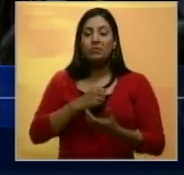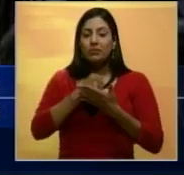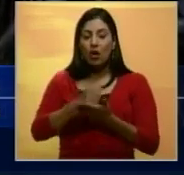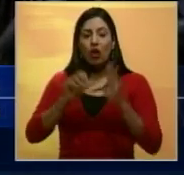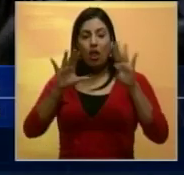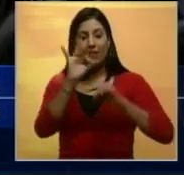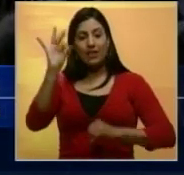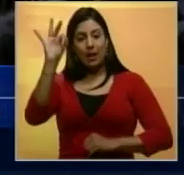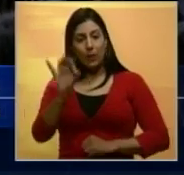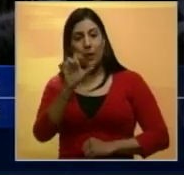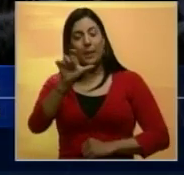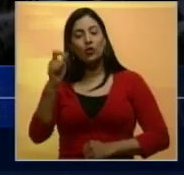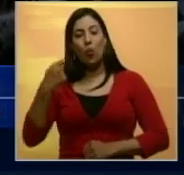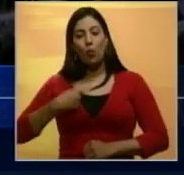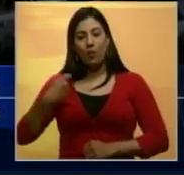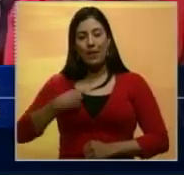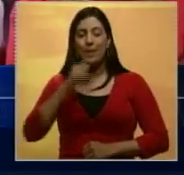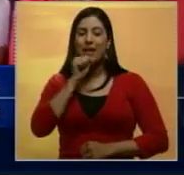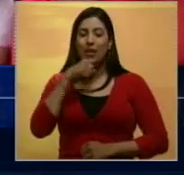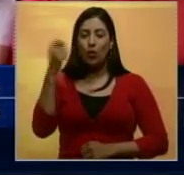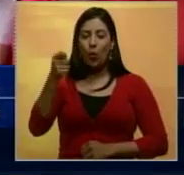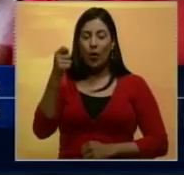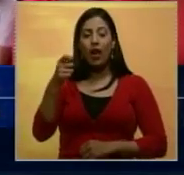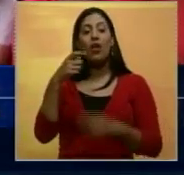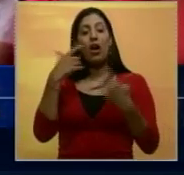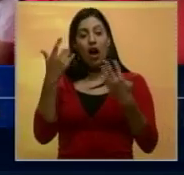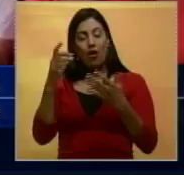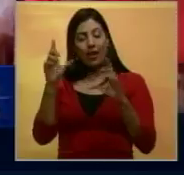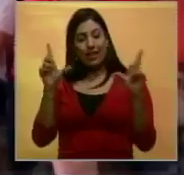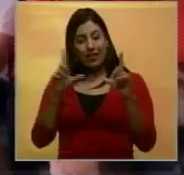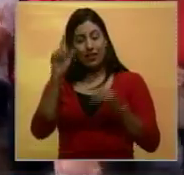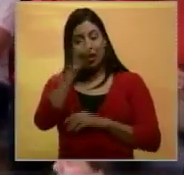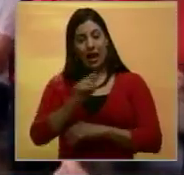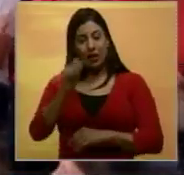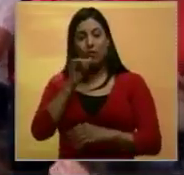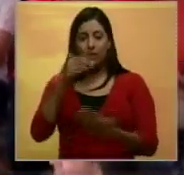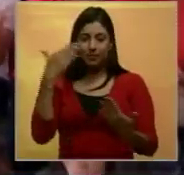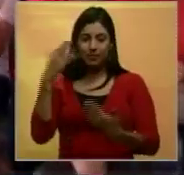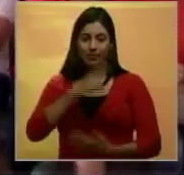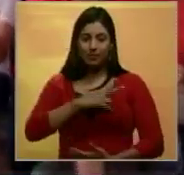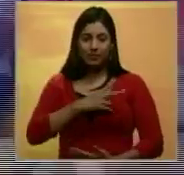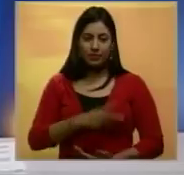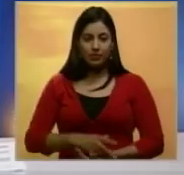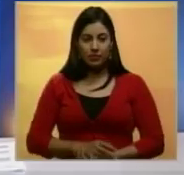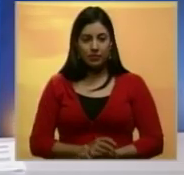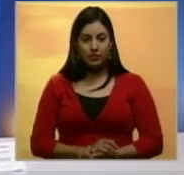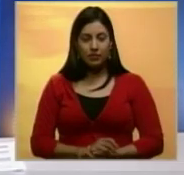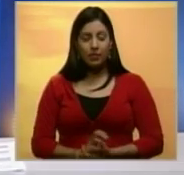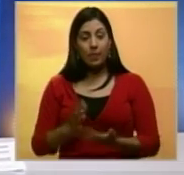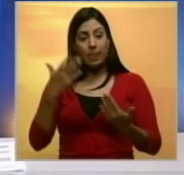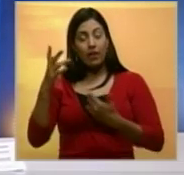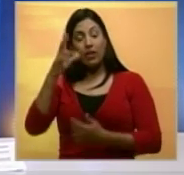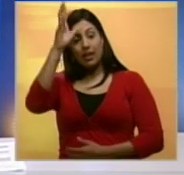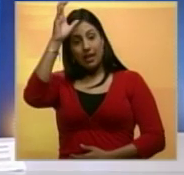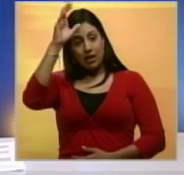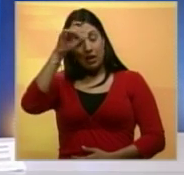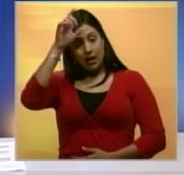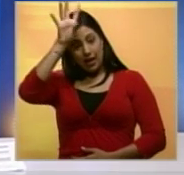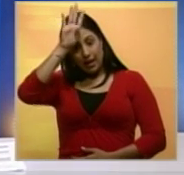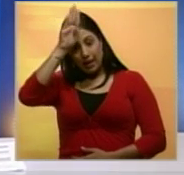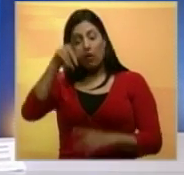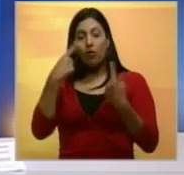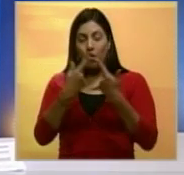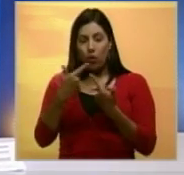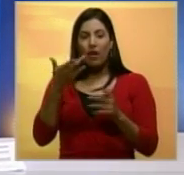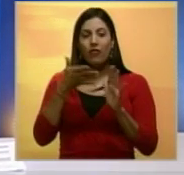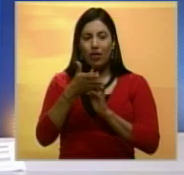al 90% de los jubilados del país. Desde Aragua, Rey Chávez, Noticiero Venevisión. El cardenal Baltasar